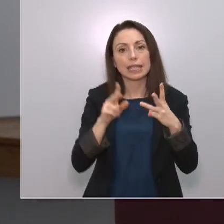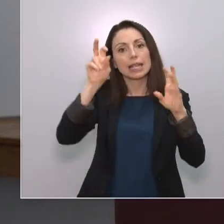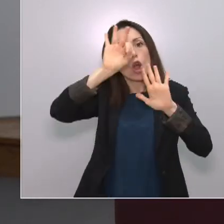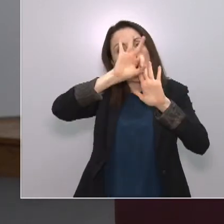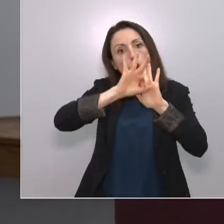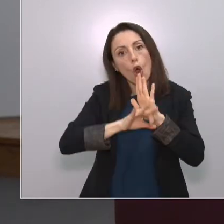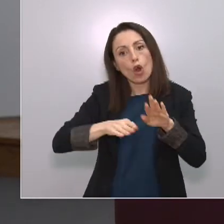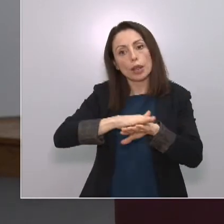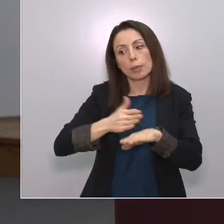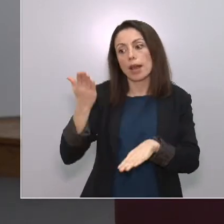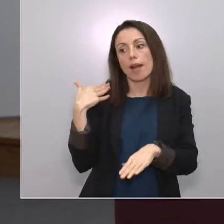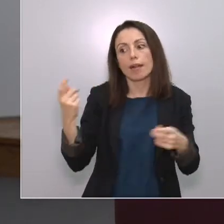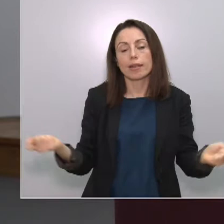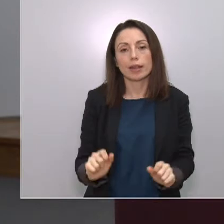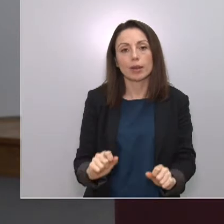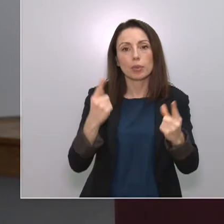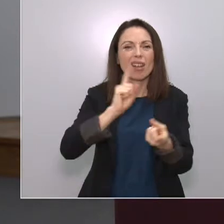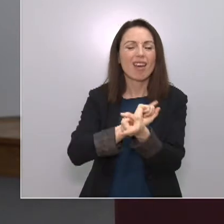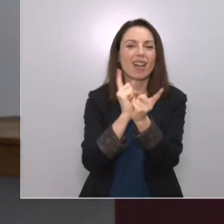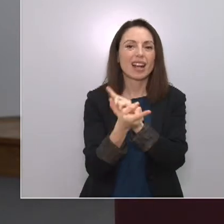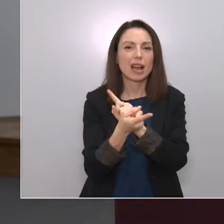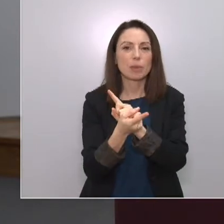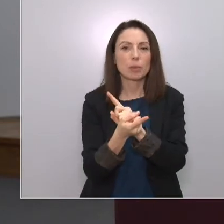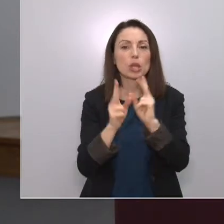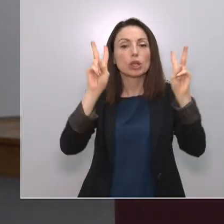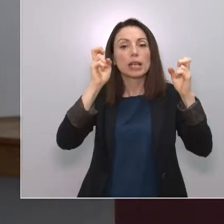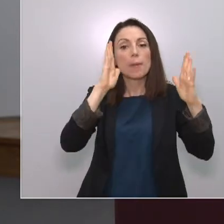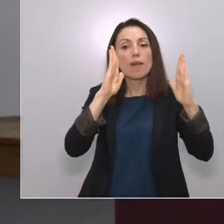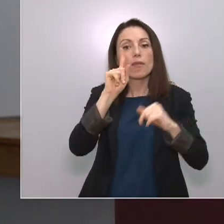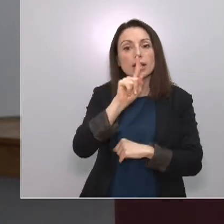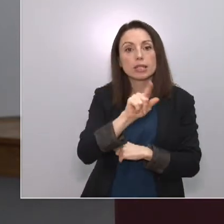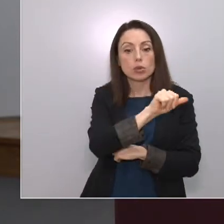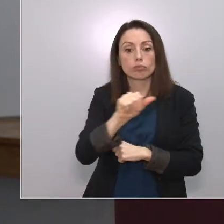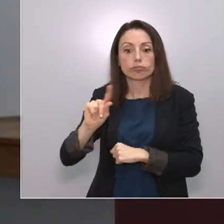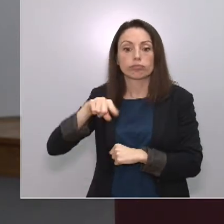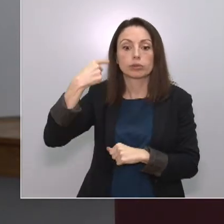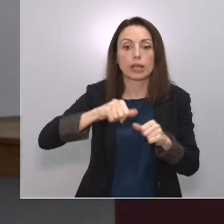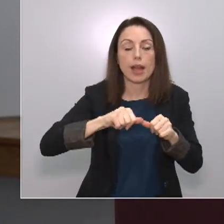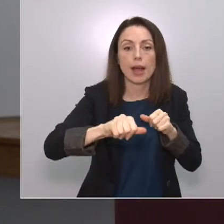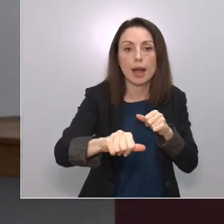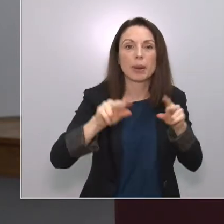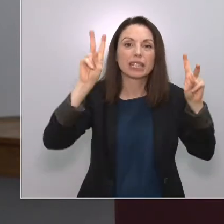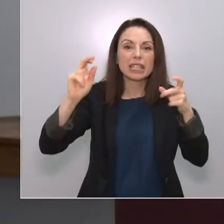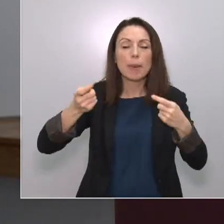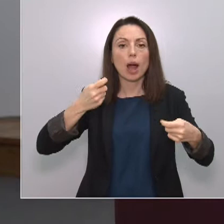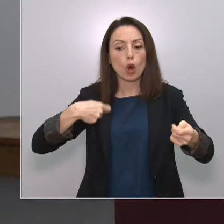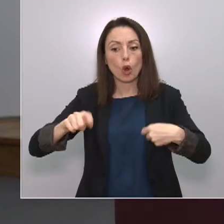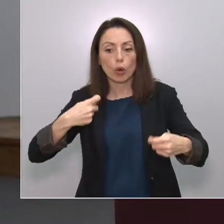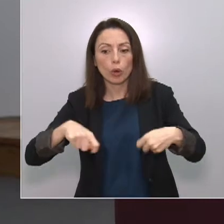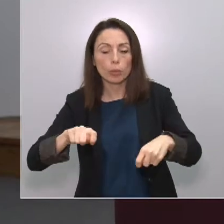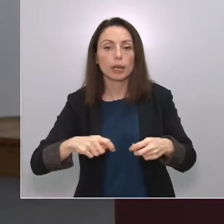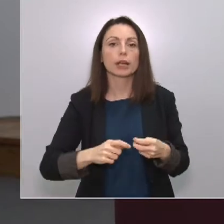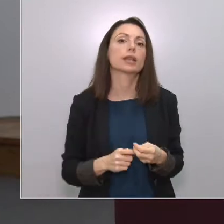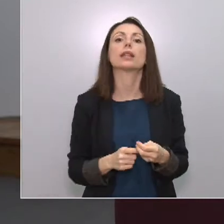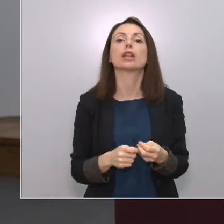Ministerio que se publicó ayer respecto a algunos cambios en la fase 1, a partir del lunes, respecto al comercio,